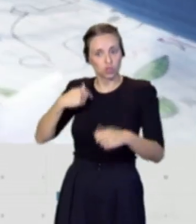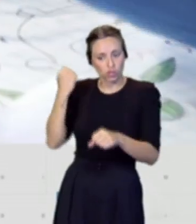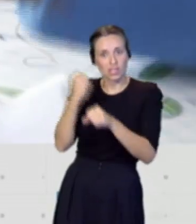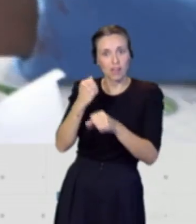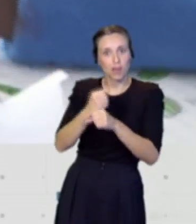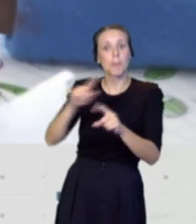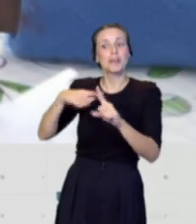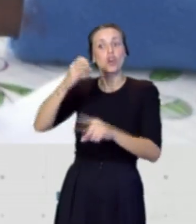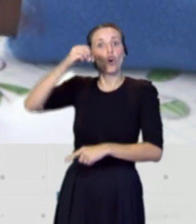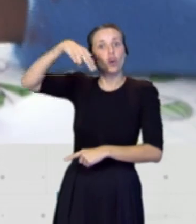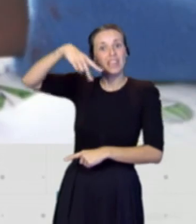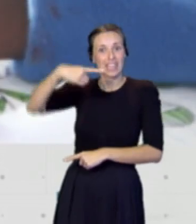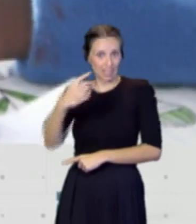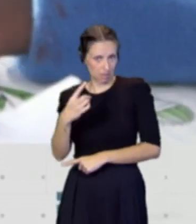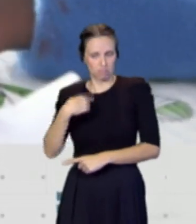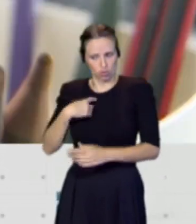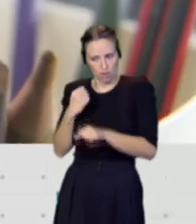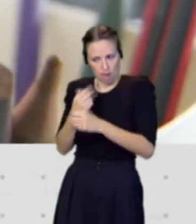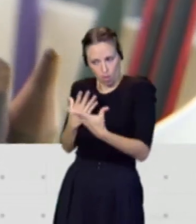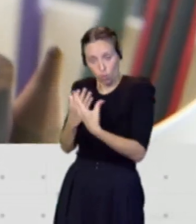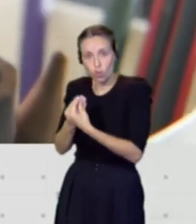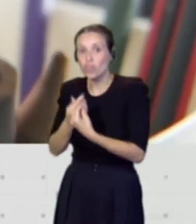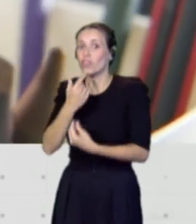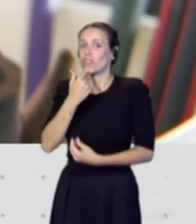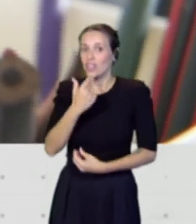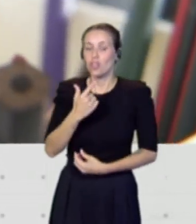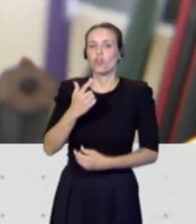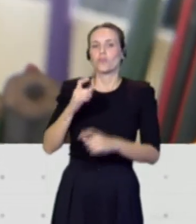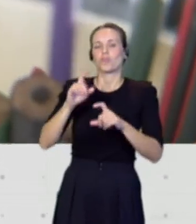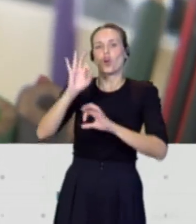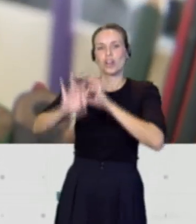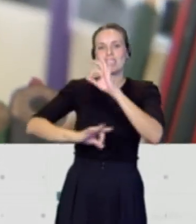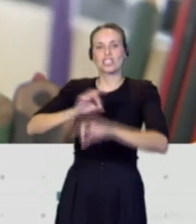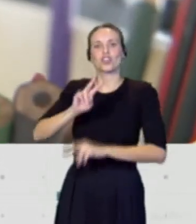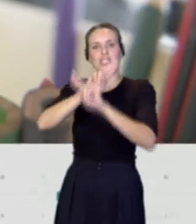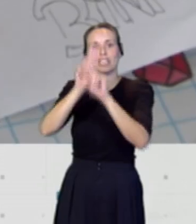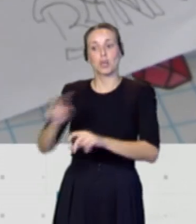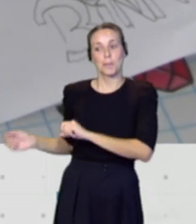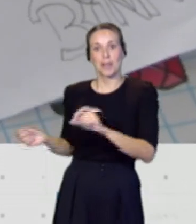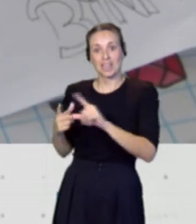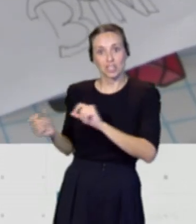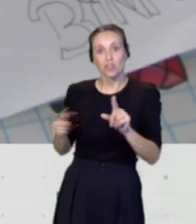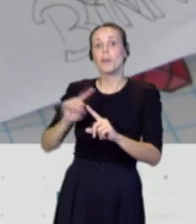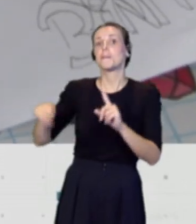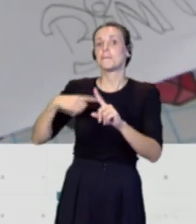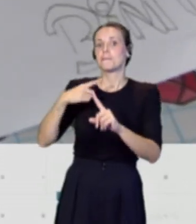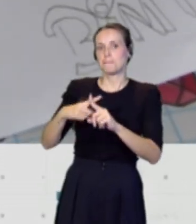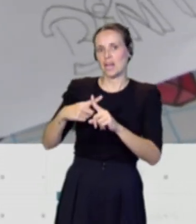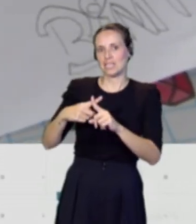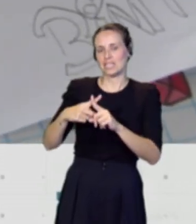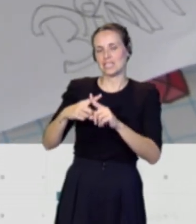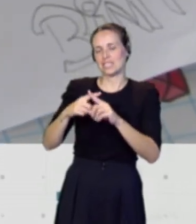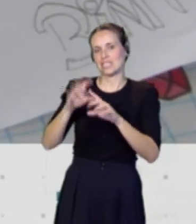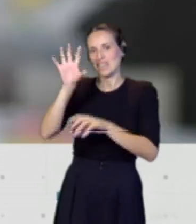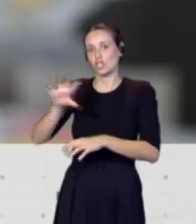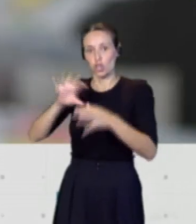con las humanitarias. Y debo decir que tanto la Organización Internacional de Migraciones como la más importante Organización Internacional de Naciones Unidas para los